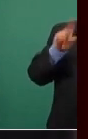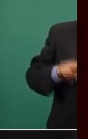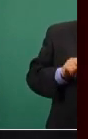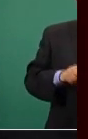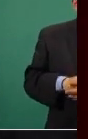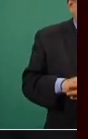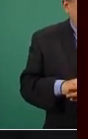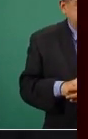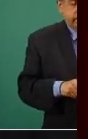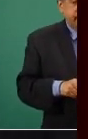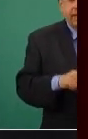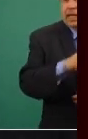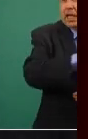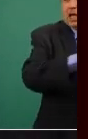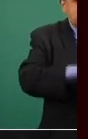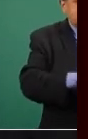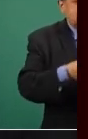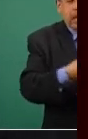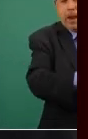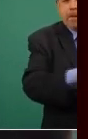son tan hipócritas